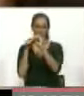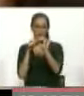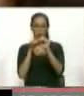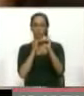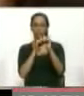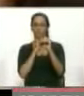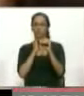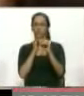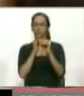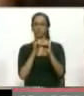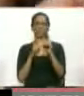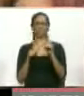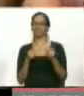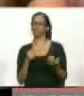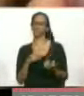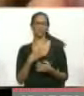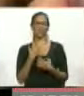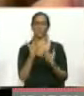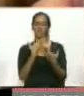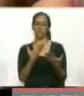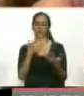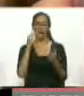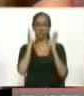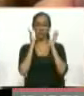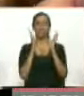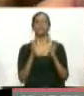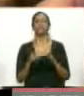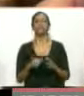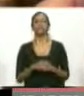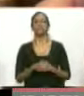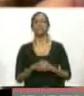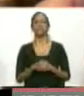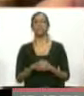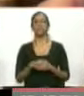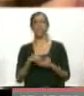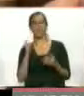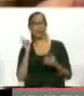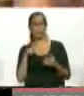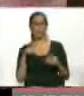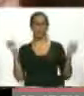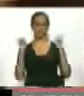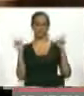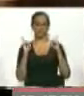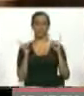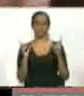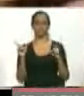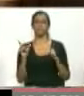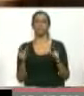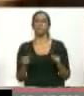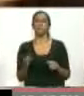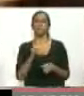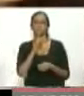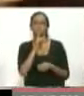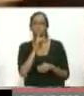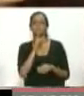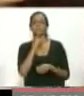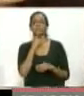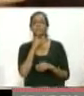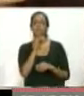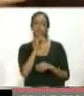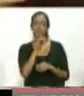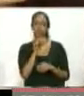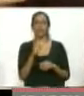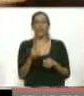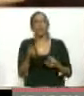no suele prestarle mucha atención los medios locales parecen más empeñados en encubrir que en informar y